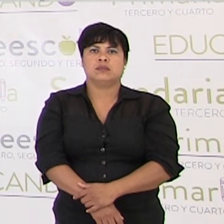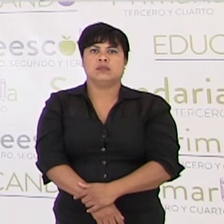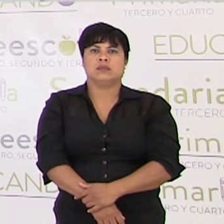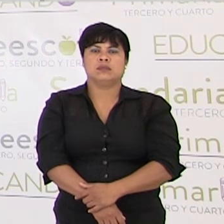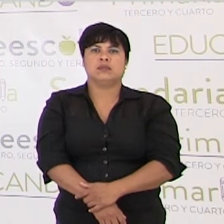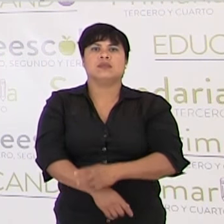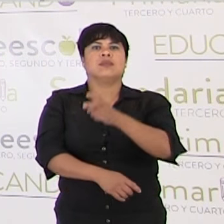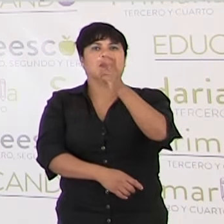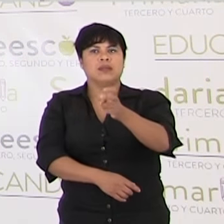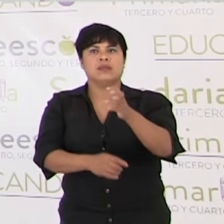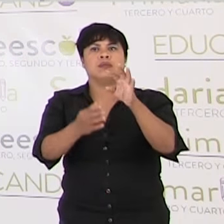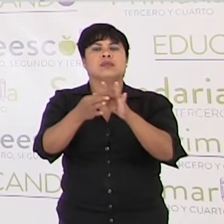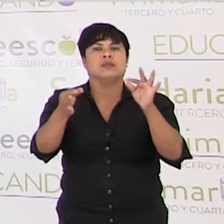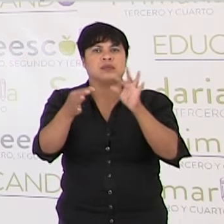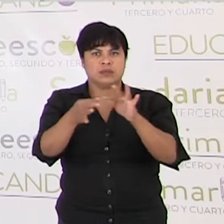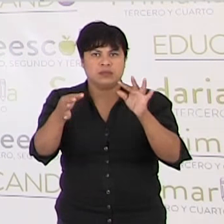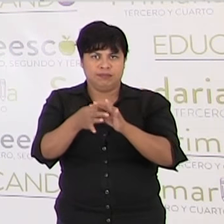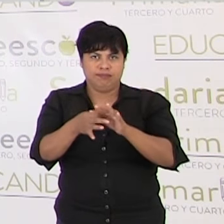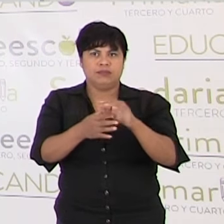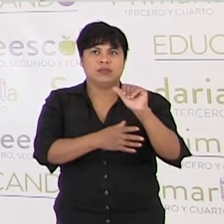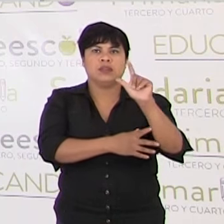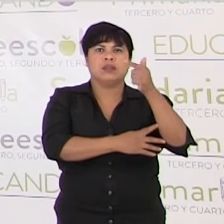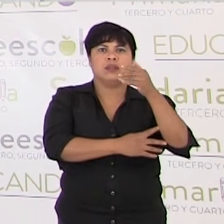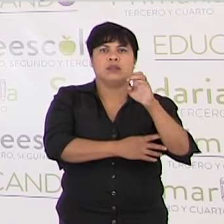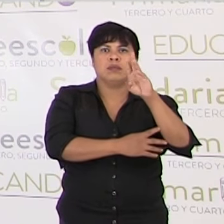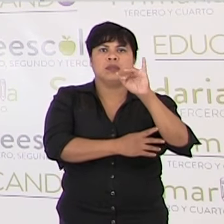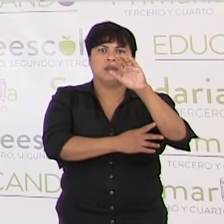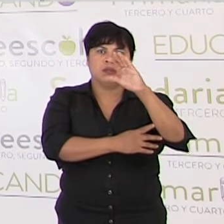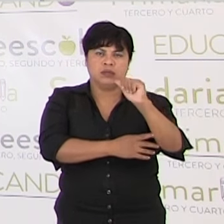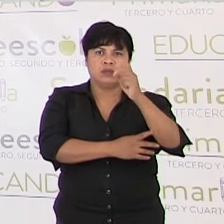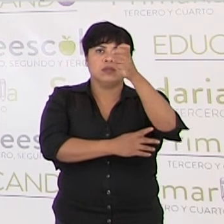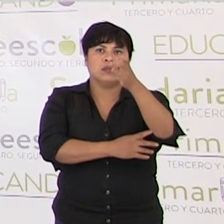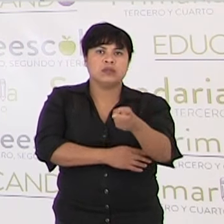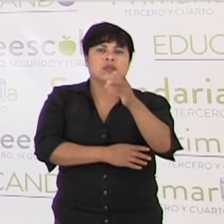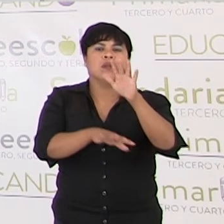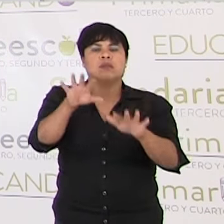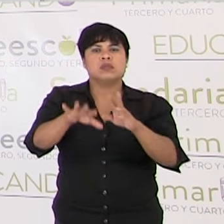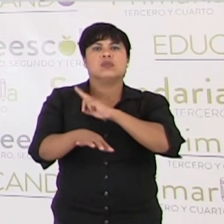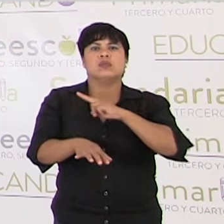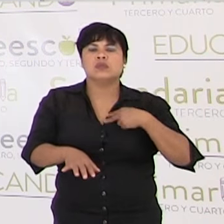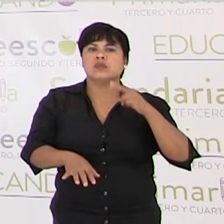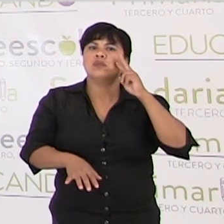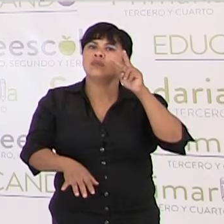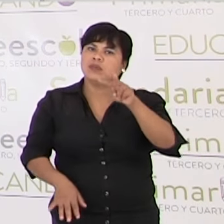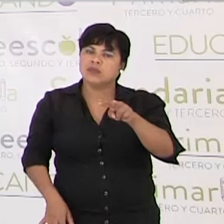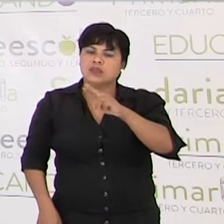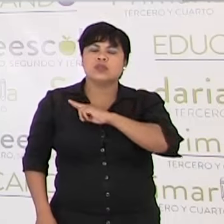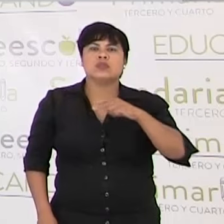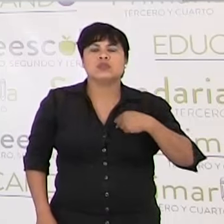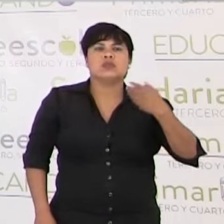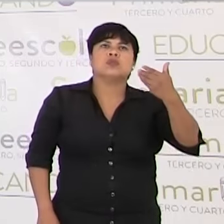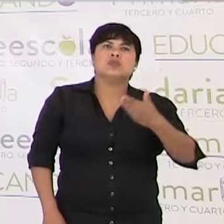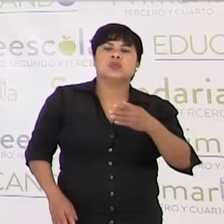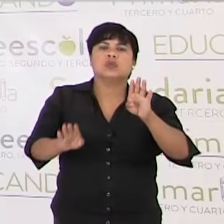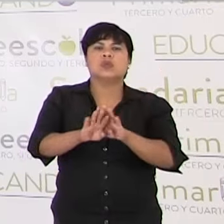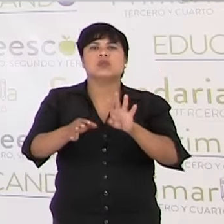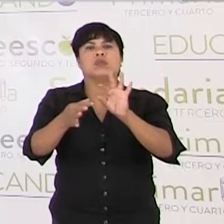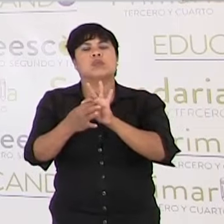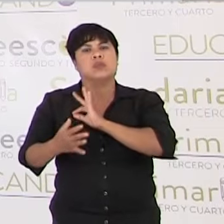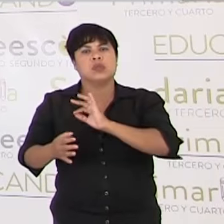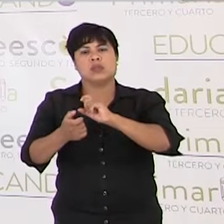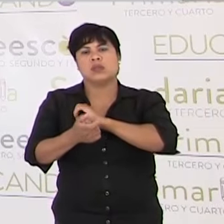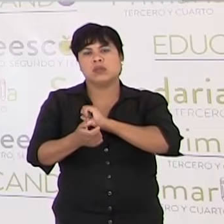Estas son algunas expresiones algebraicas, ¿sí?, que a veces nos presentan y nos piden cómo se traduce